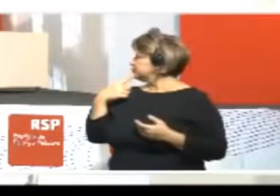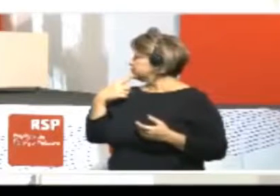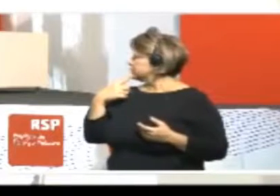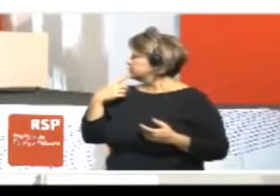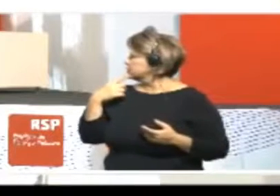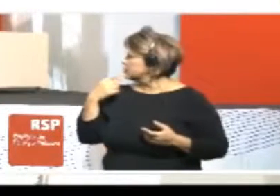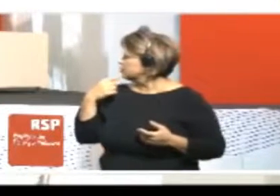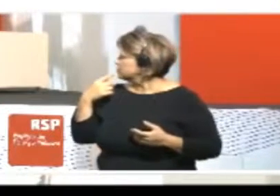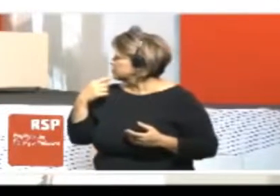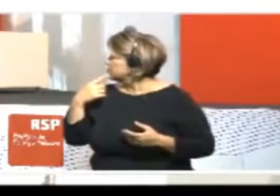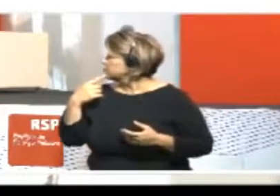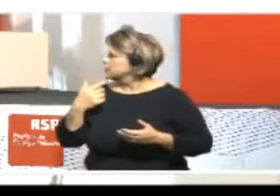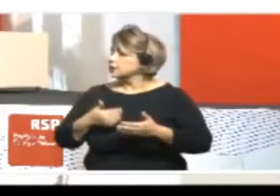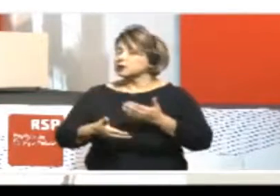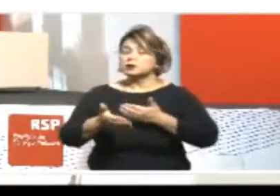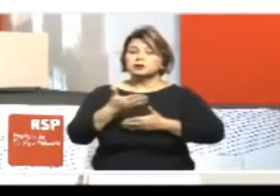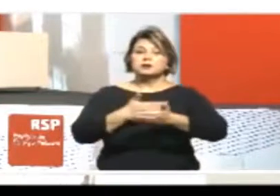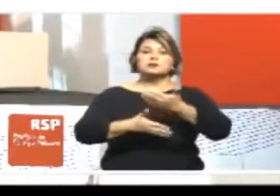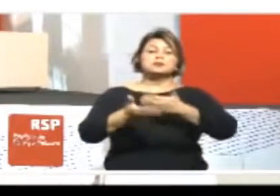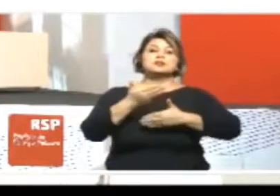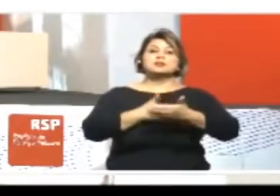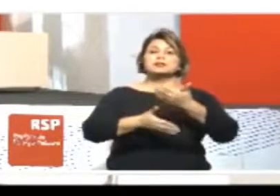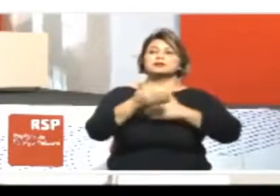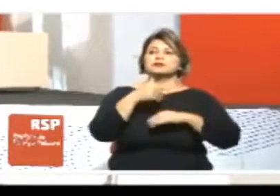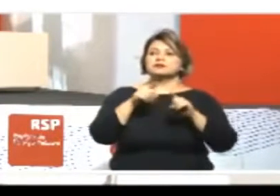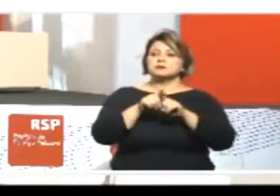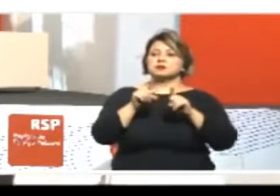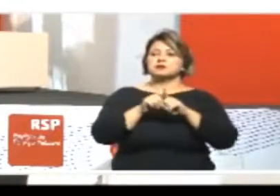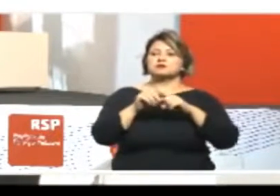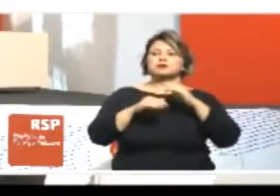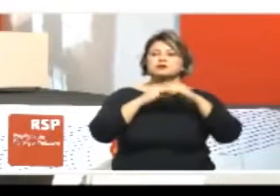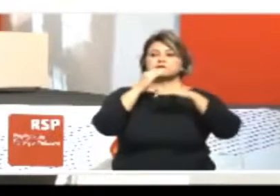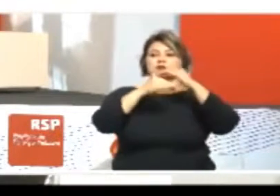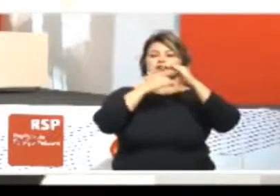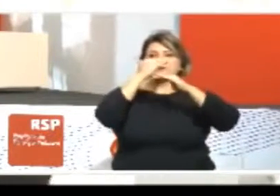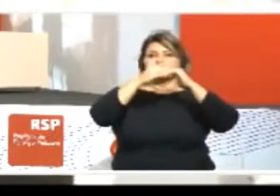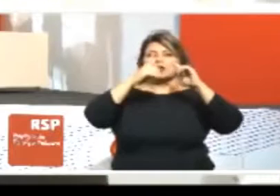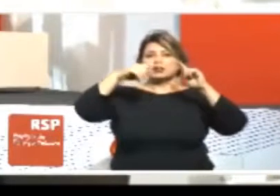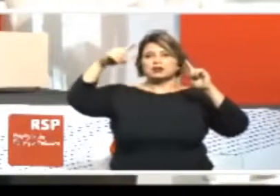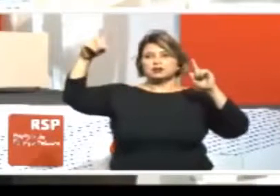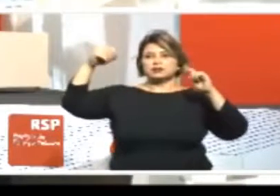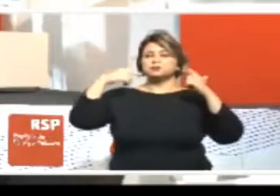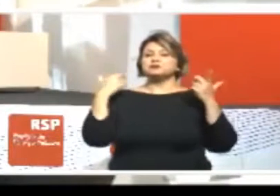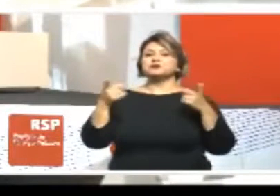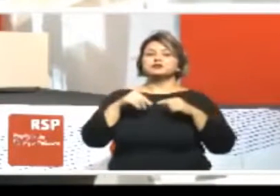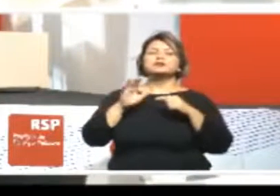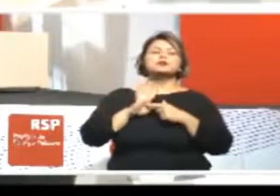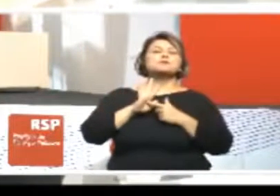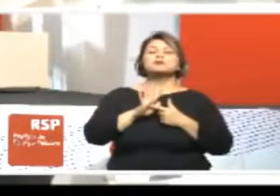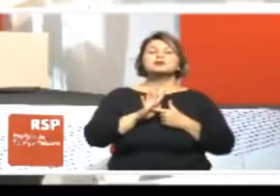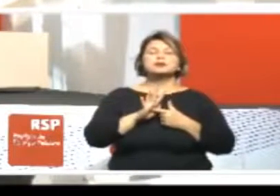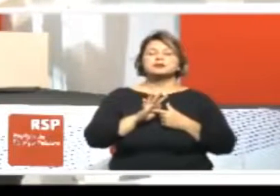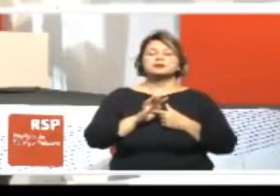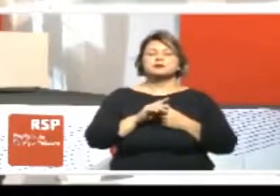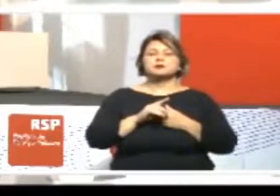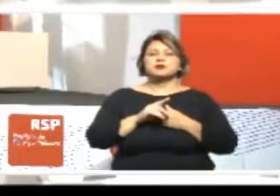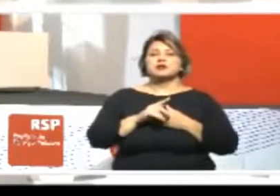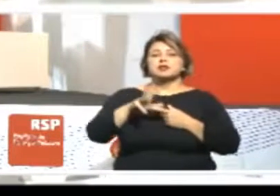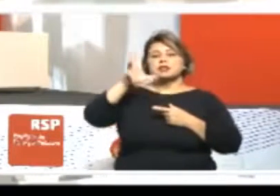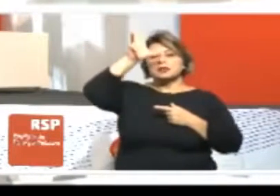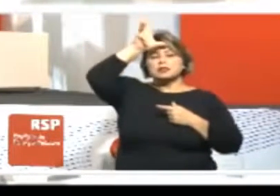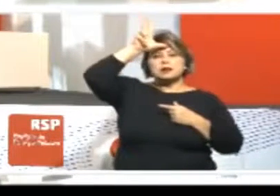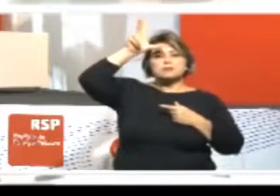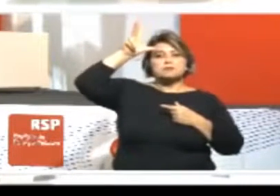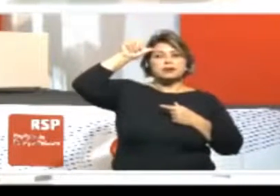correlación con la medida de desempeño que se está estudiando. En este caso, ¿qué nos dice? Los alcaldes, que